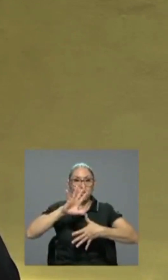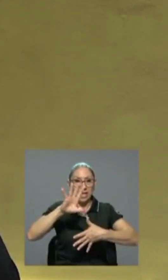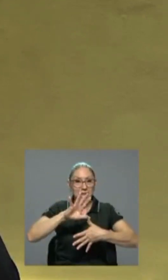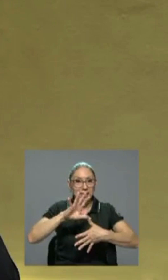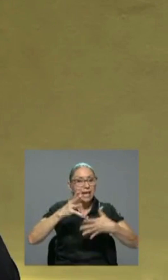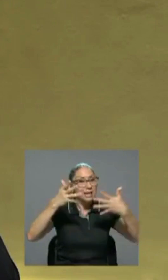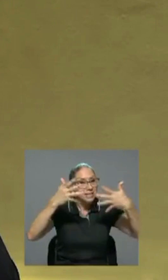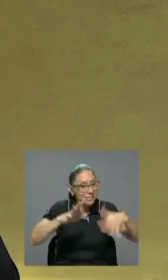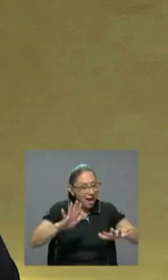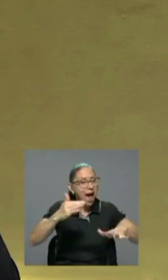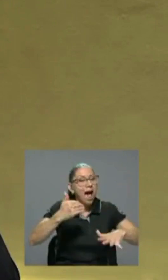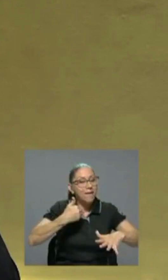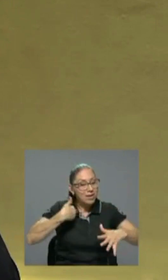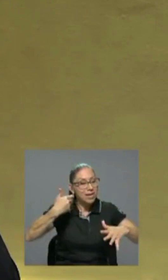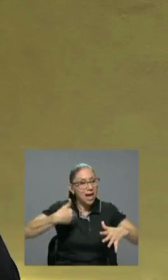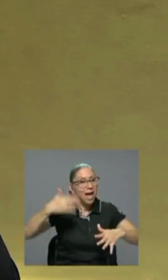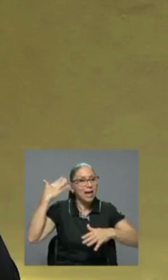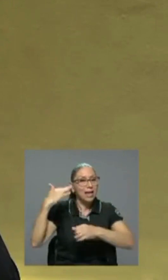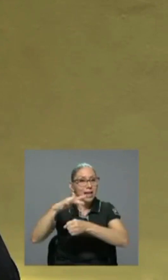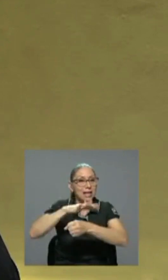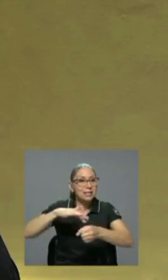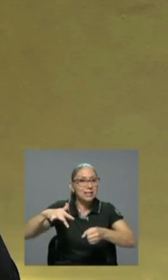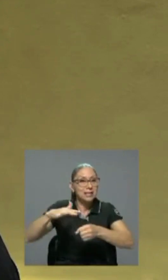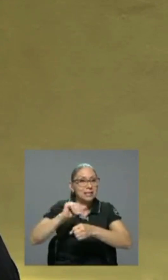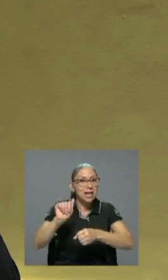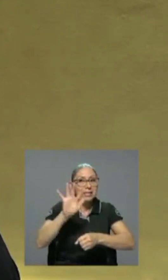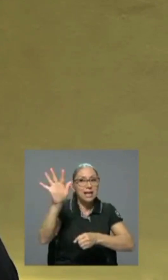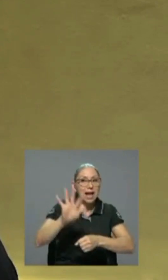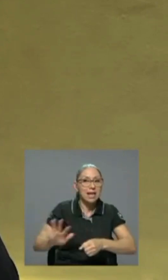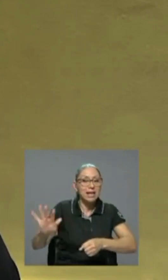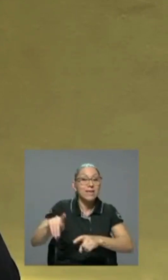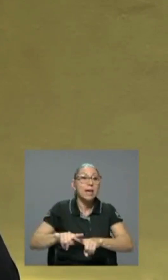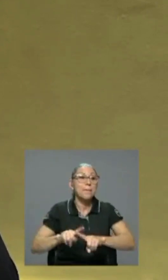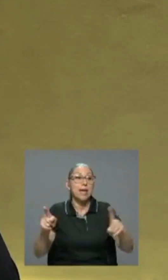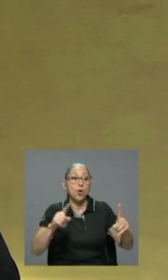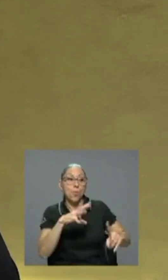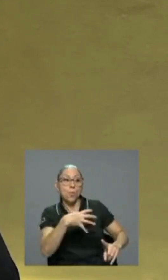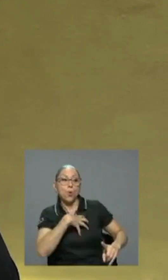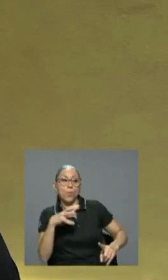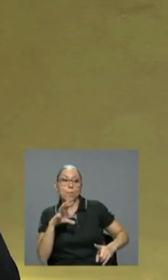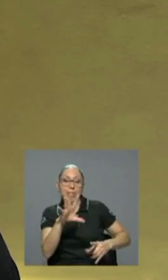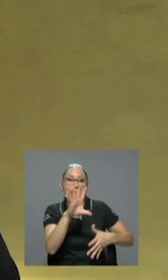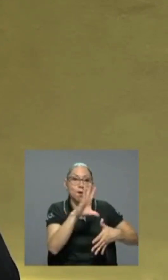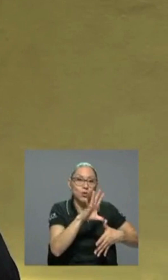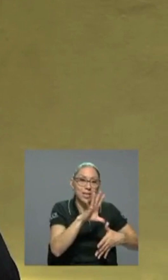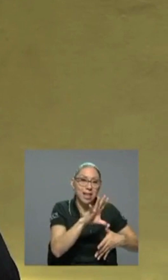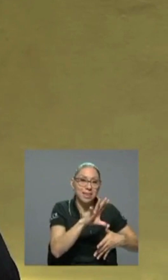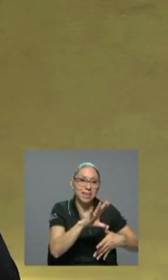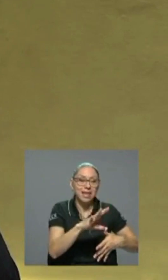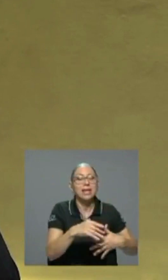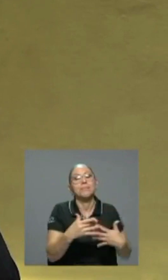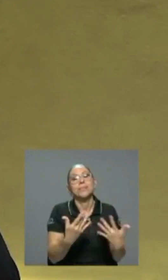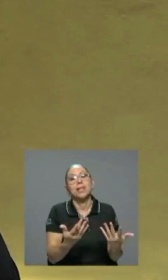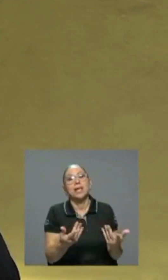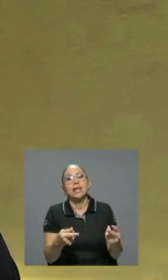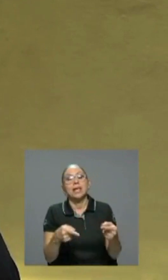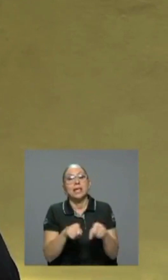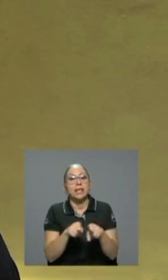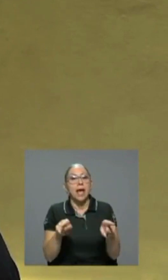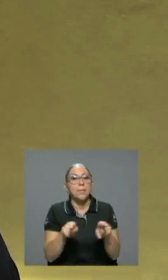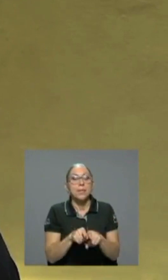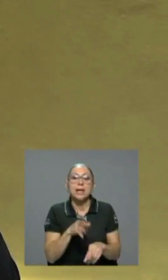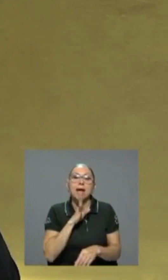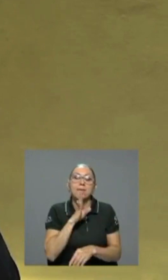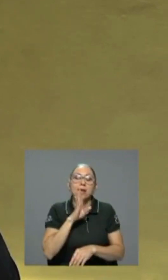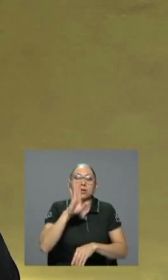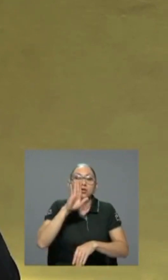ciudades ya en las islas del Caribe, pero en el continente, y quién la hizo, y luego pues tal vez el fin